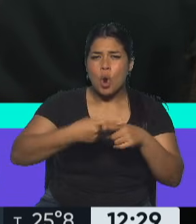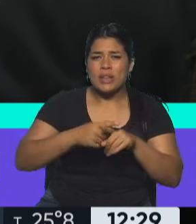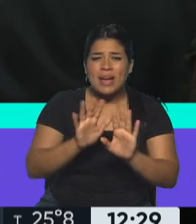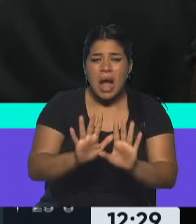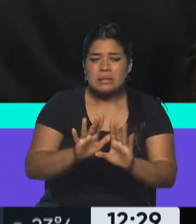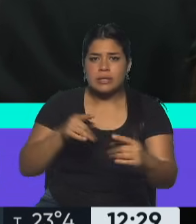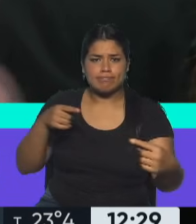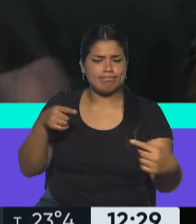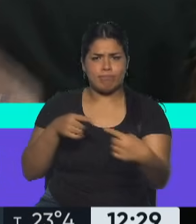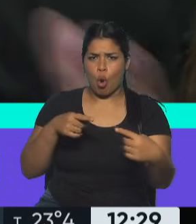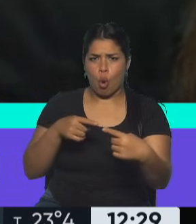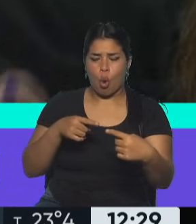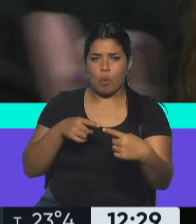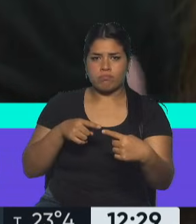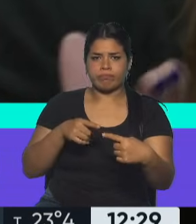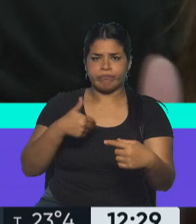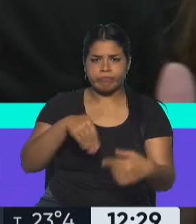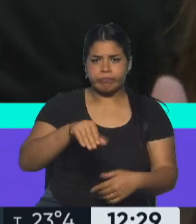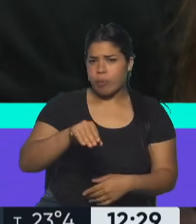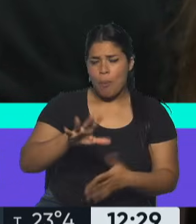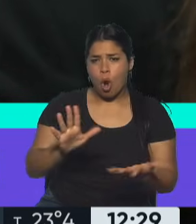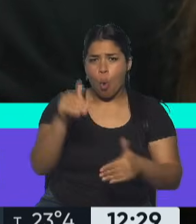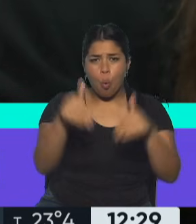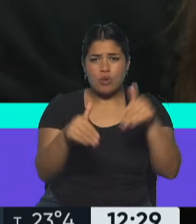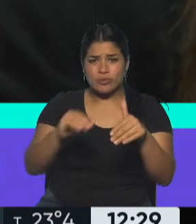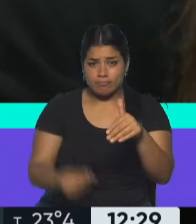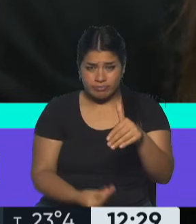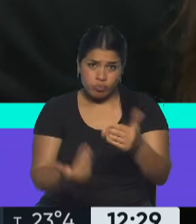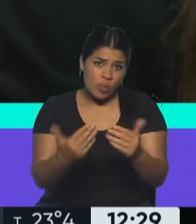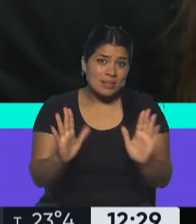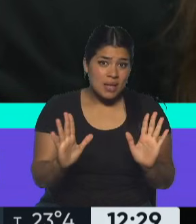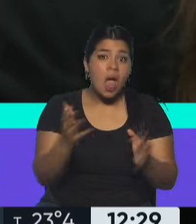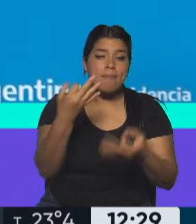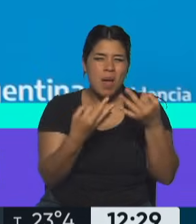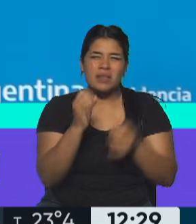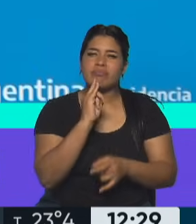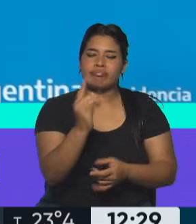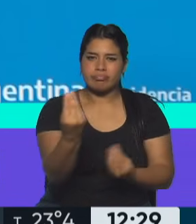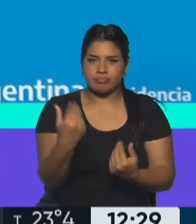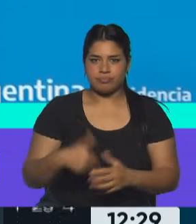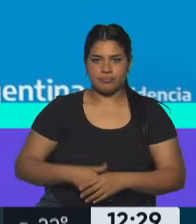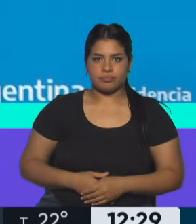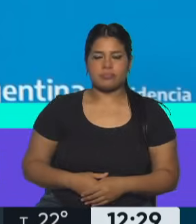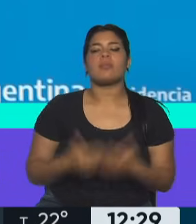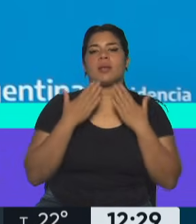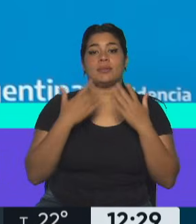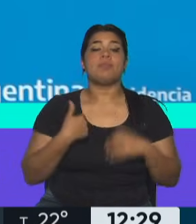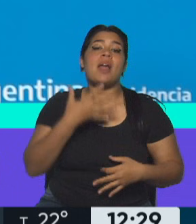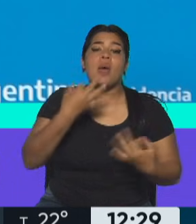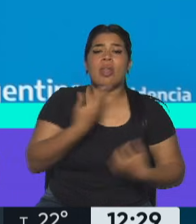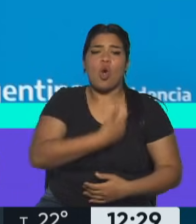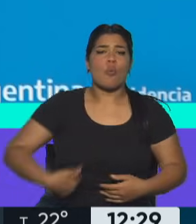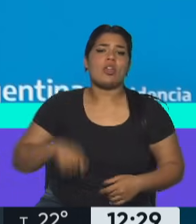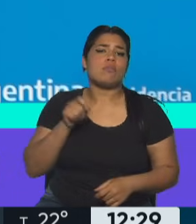no se conseguirá el objetivo contrario. Gracias. Gracias, Silvia. Los gobiernos no gobiernan para las